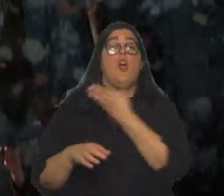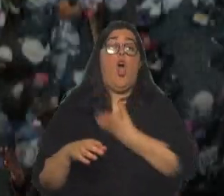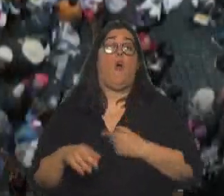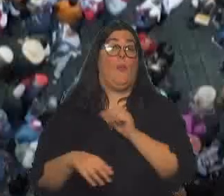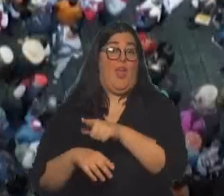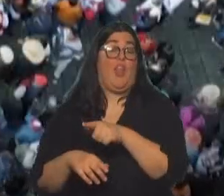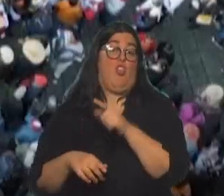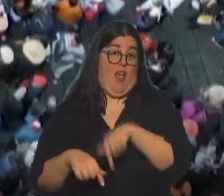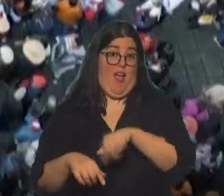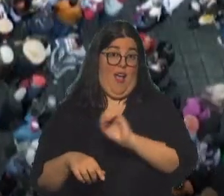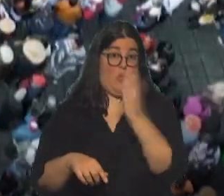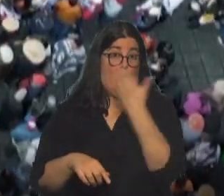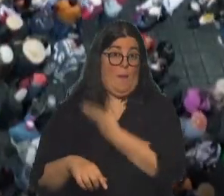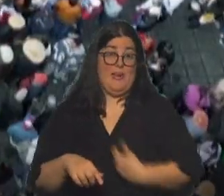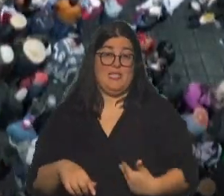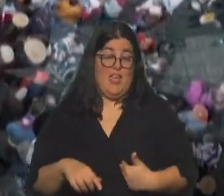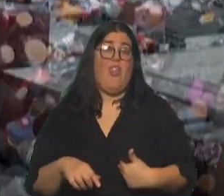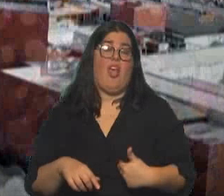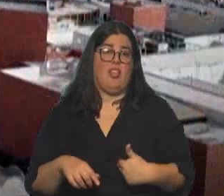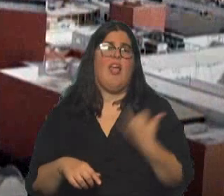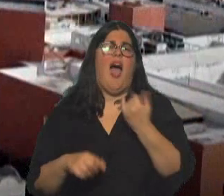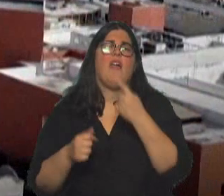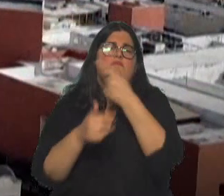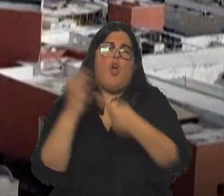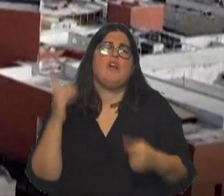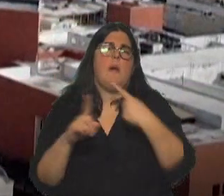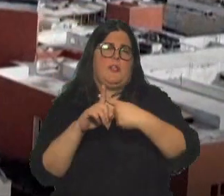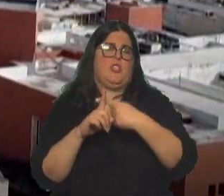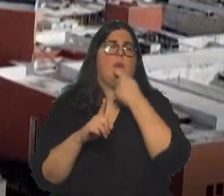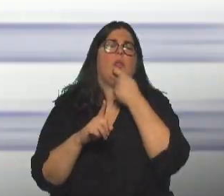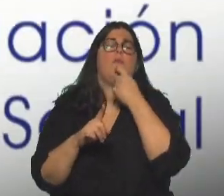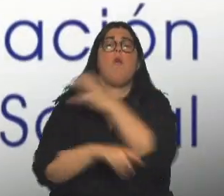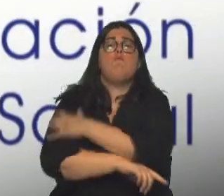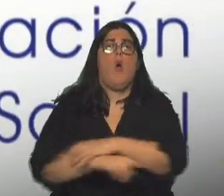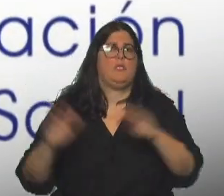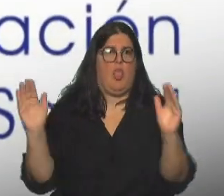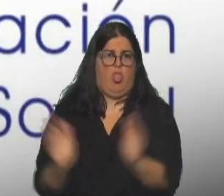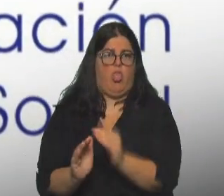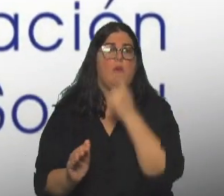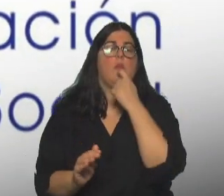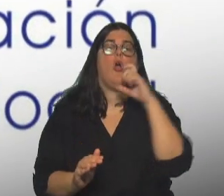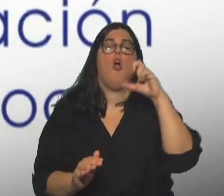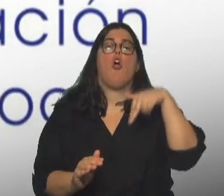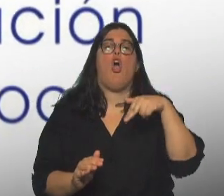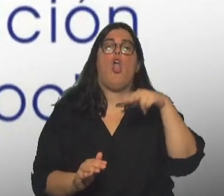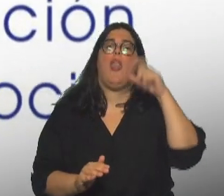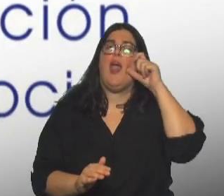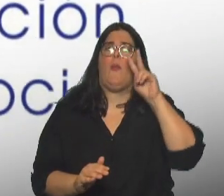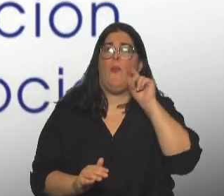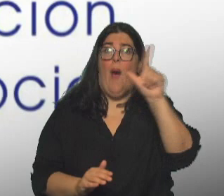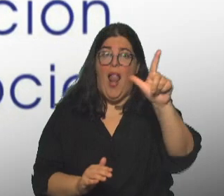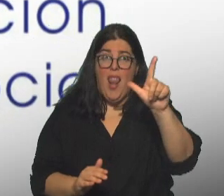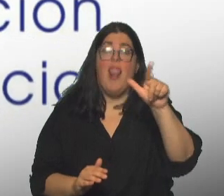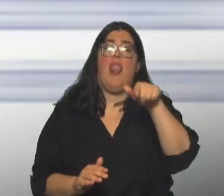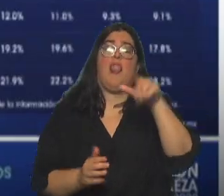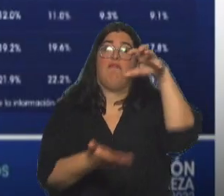del que se puede rescatar como positiva la reducción de la pobreza. Según datos del Consejo Nacional de Evaluación de la Política de